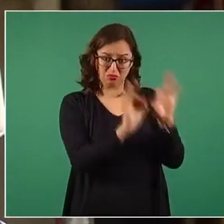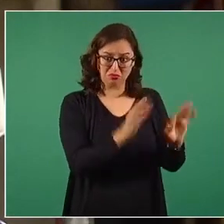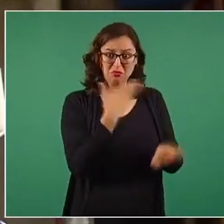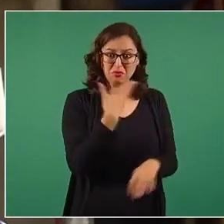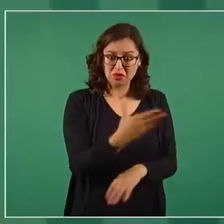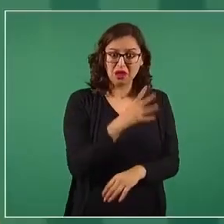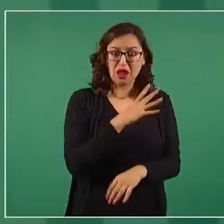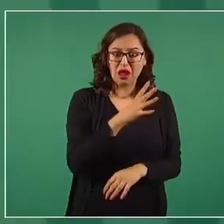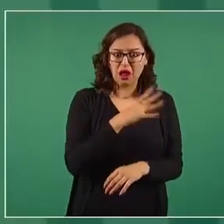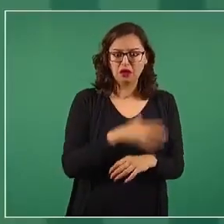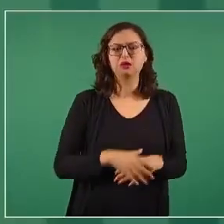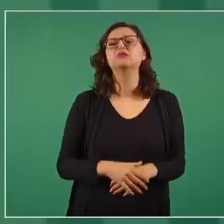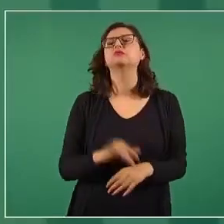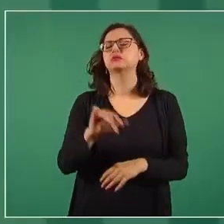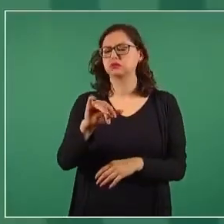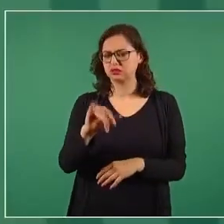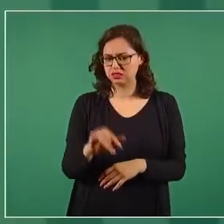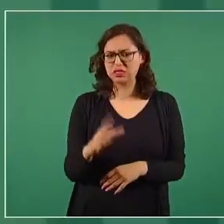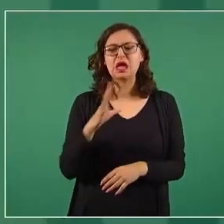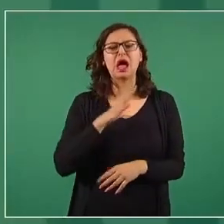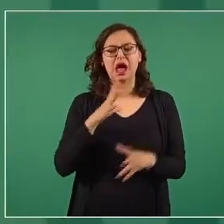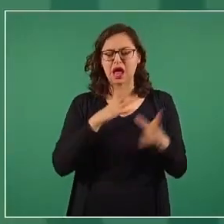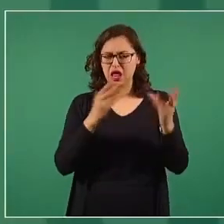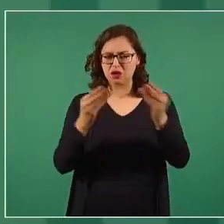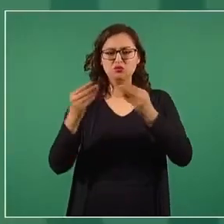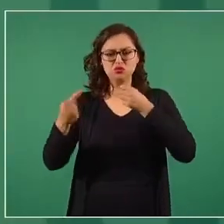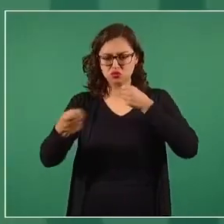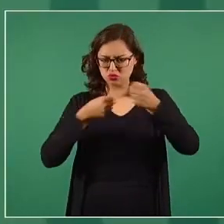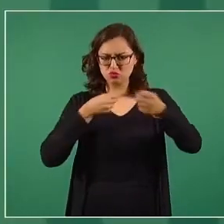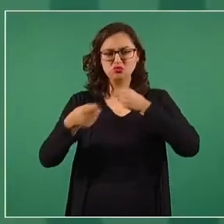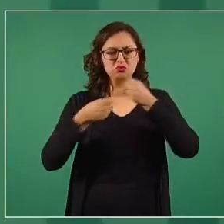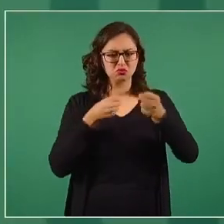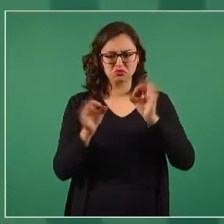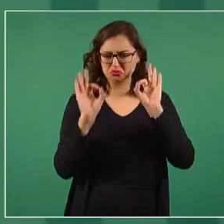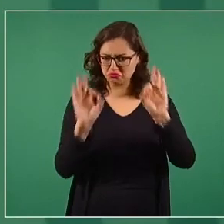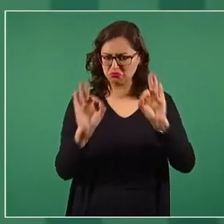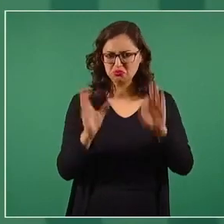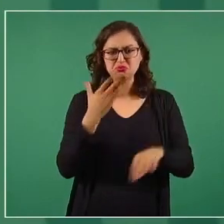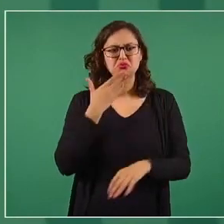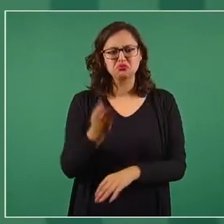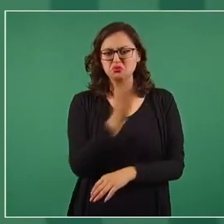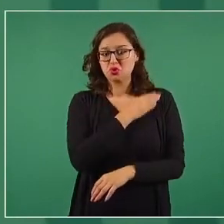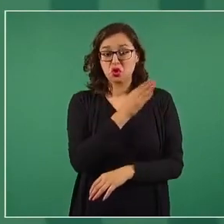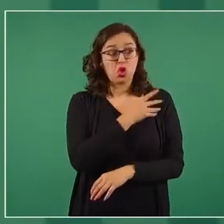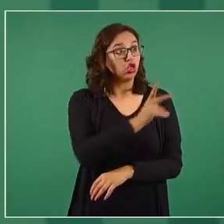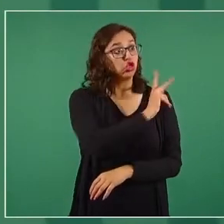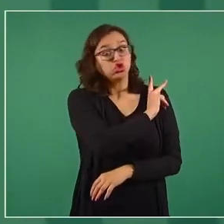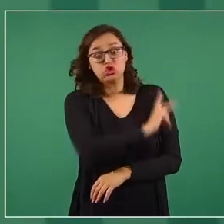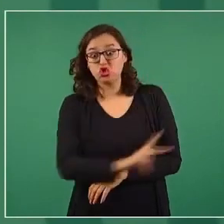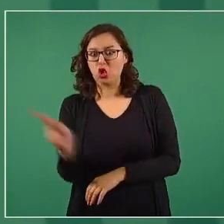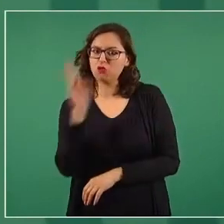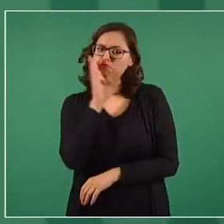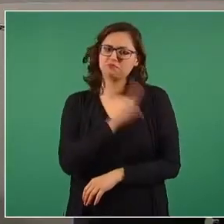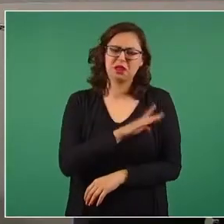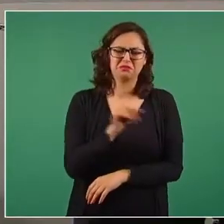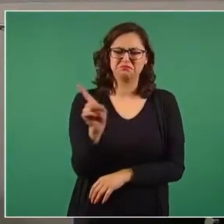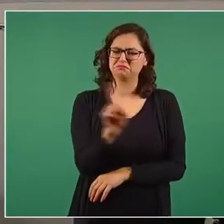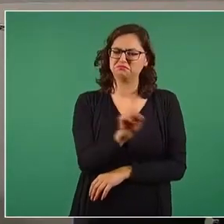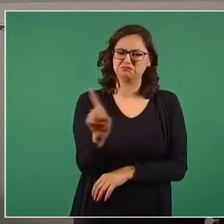No, ustedes son buenos y hay muchísima gente buena en el periodismo. No generalizo,